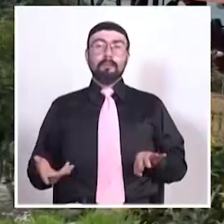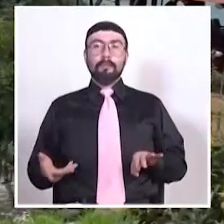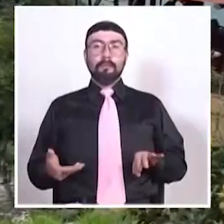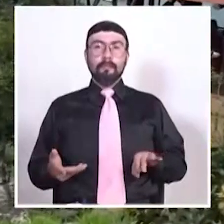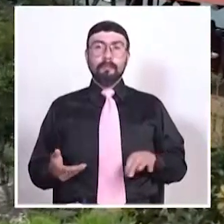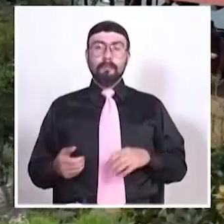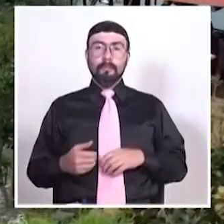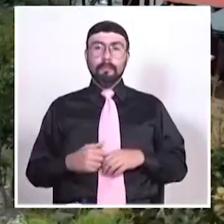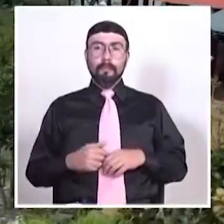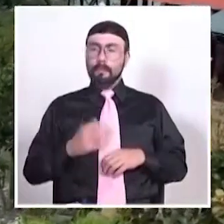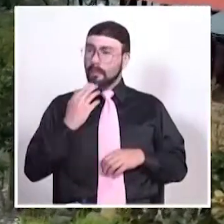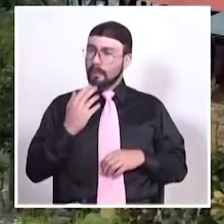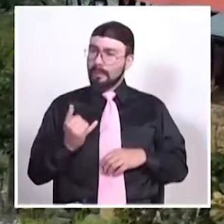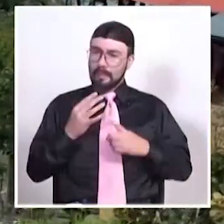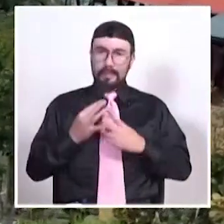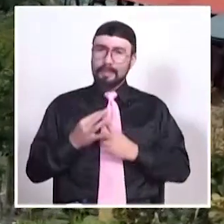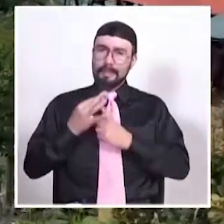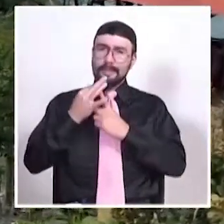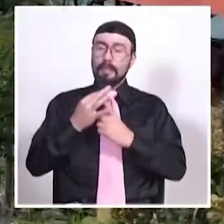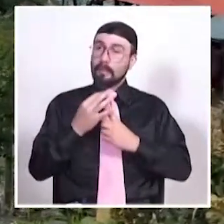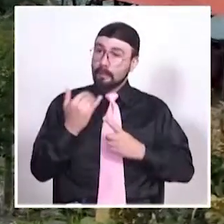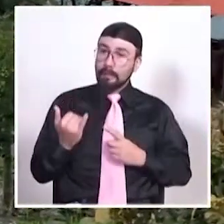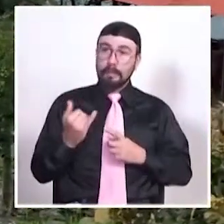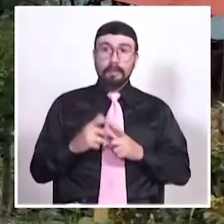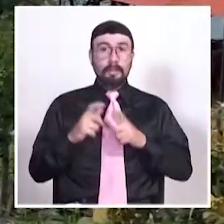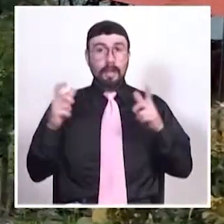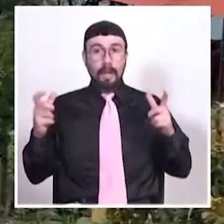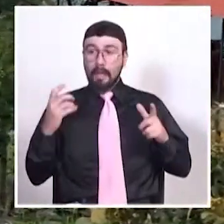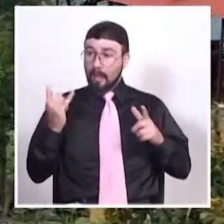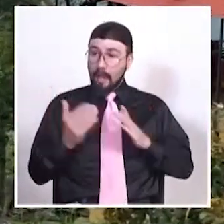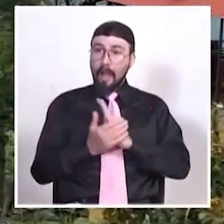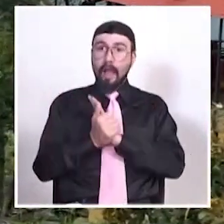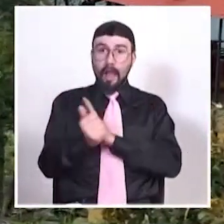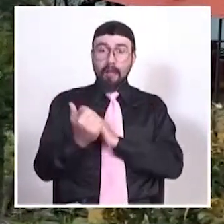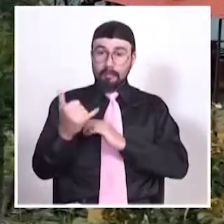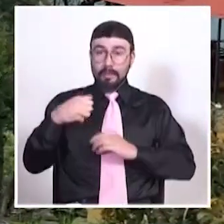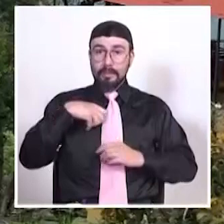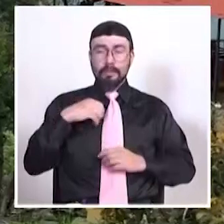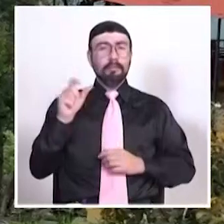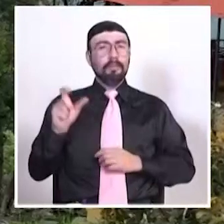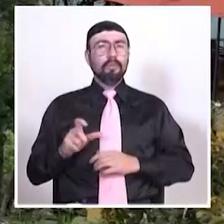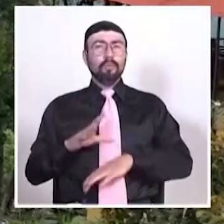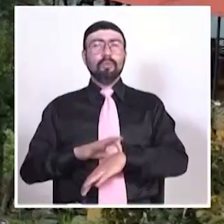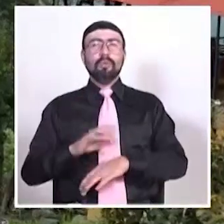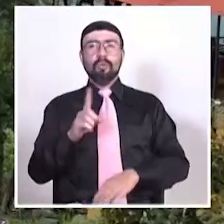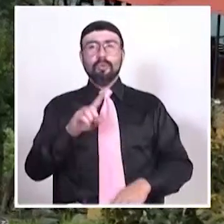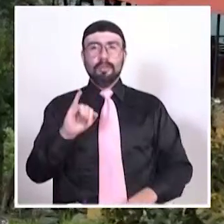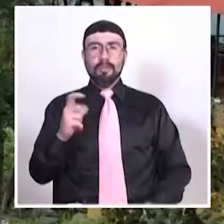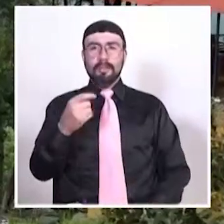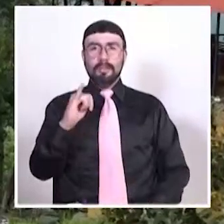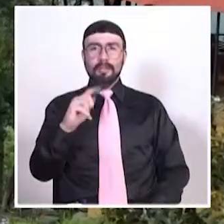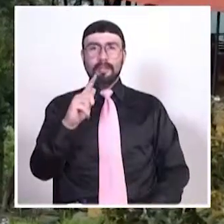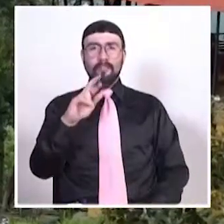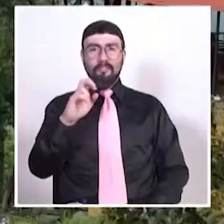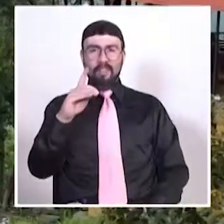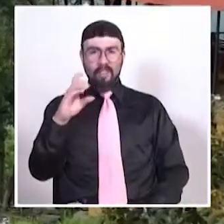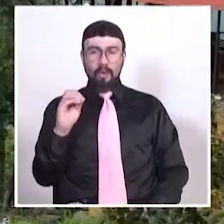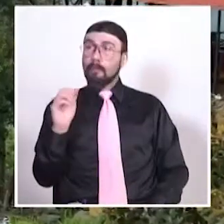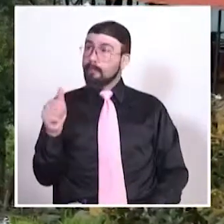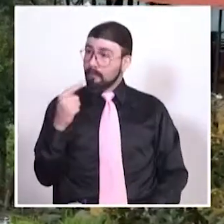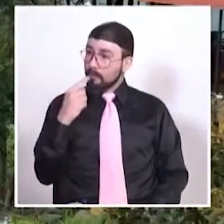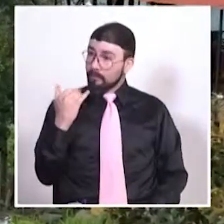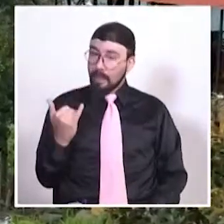Una de las especializaciones y grandes sabidurías que tiene el doctor Sigifredo, el maestro Yelva,